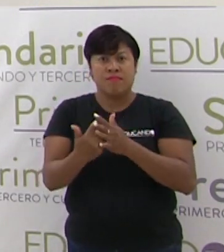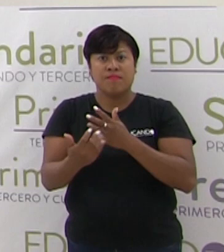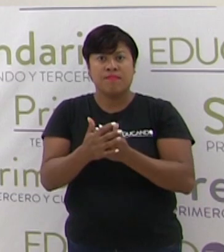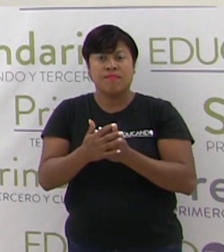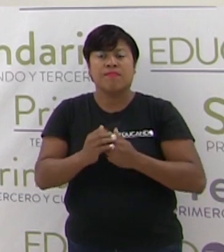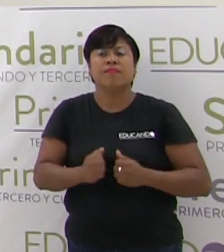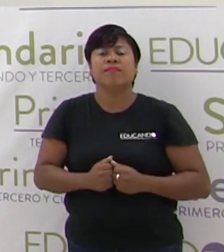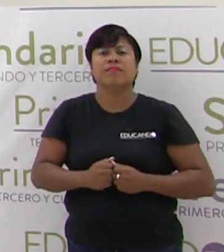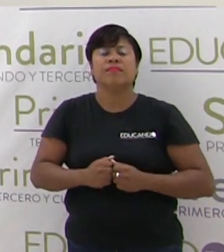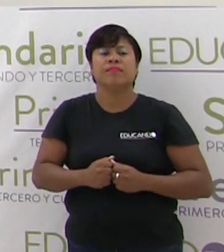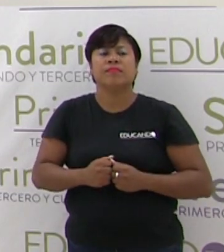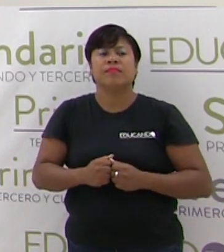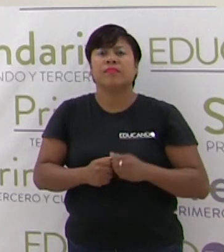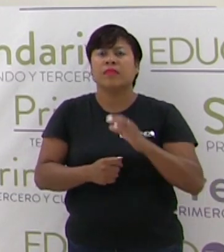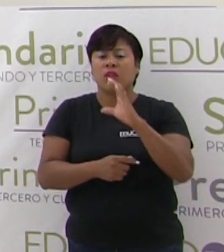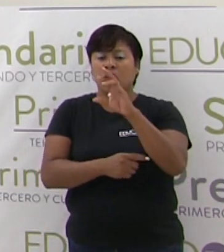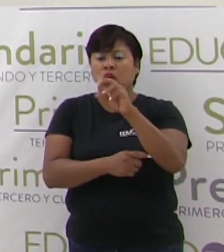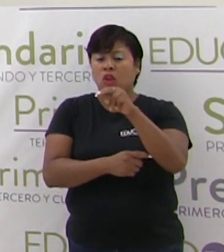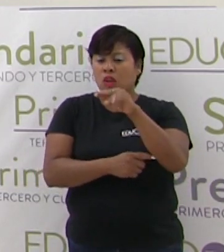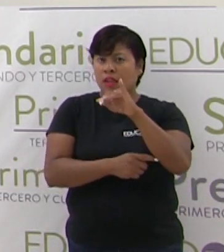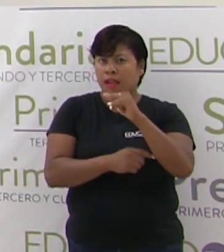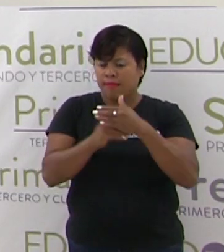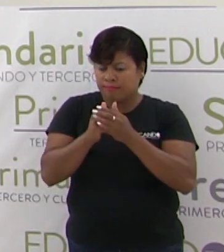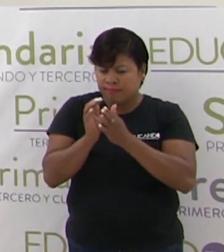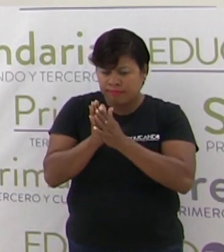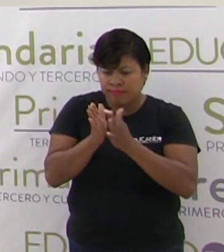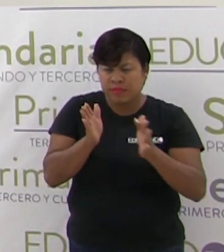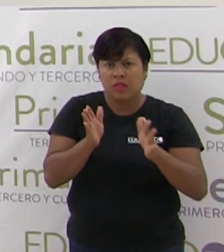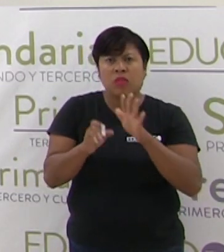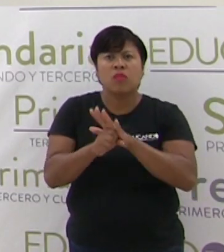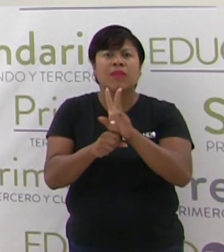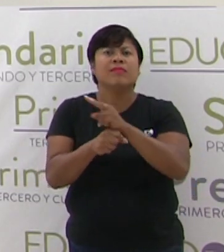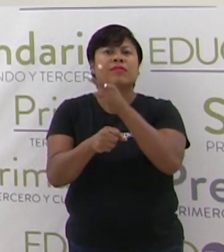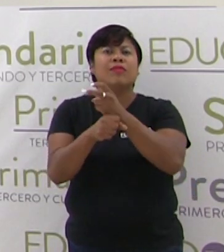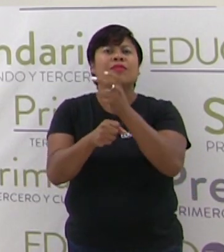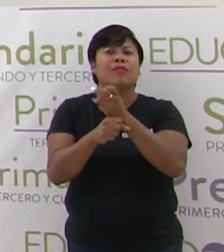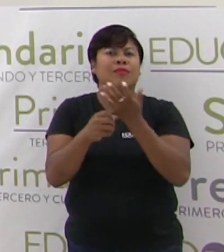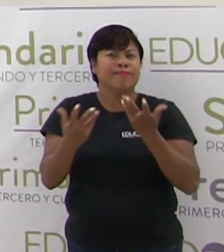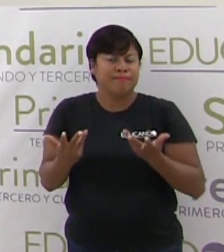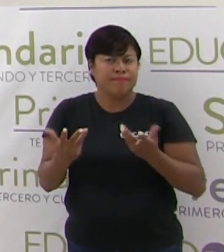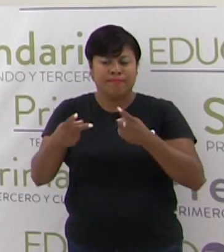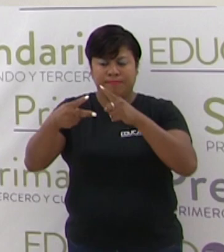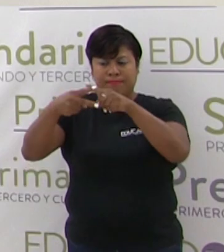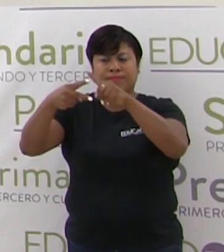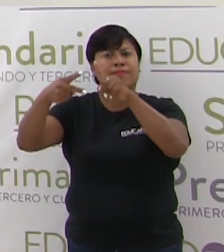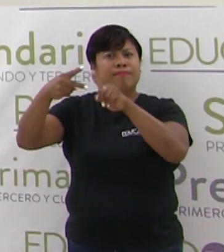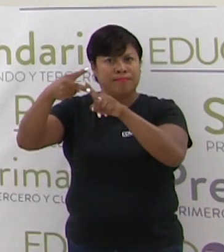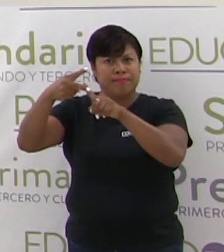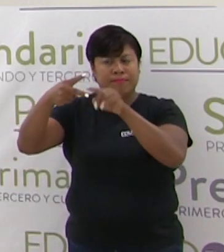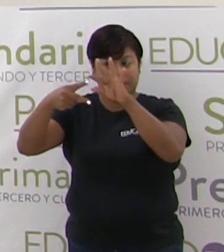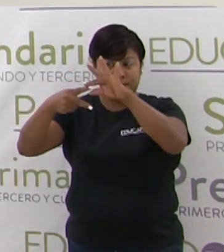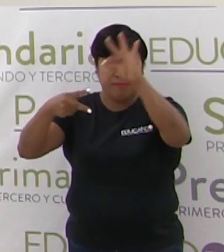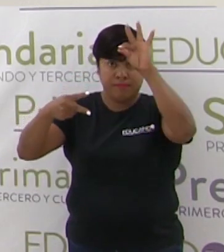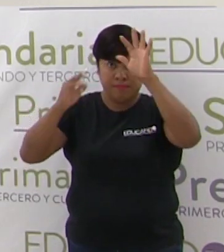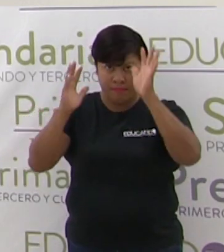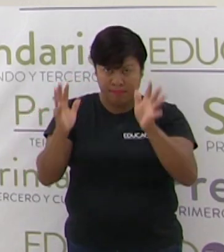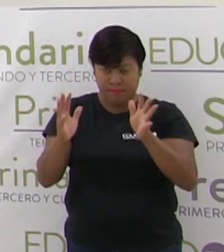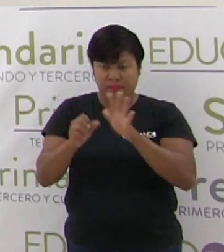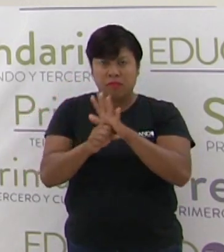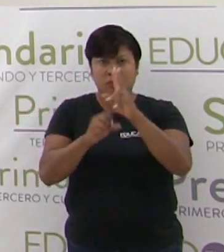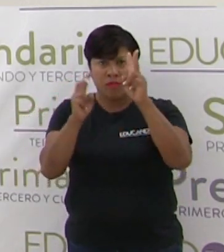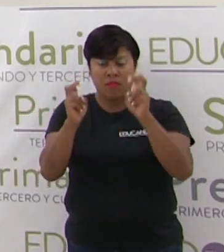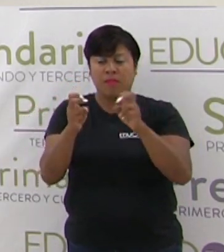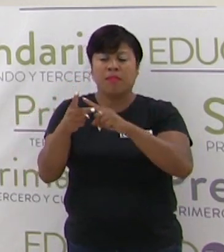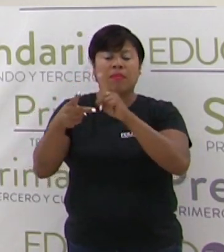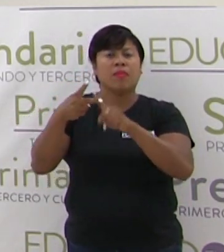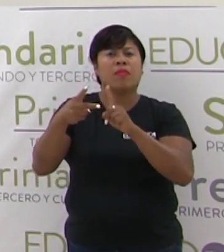a realizar su crónica, ¿cuál creen que sería el segundo paso? Bueno, pues el segundo